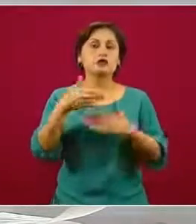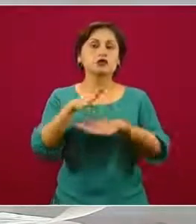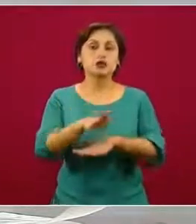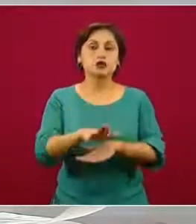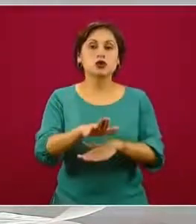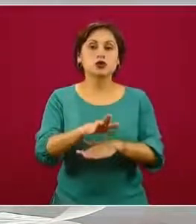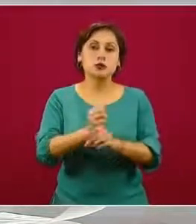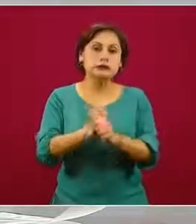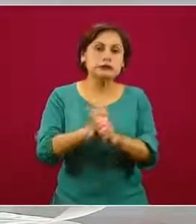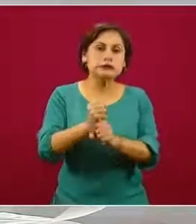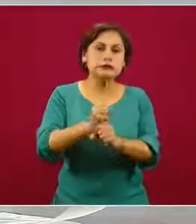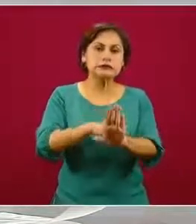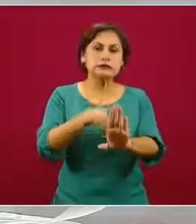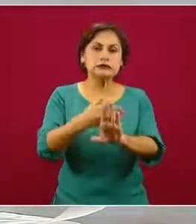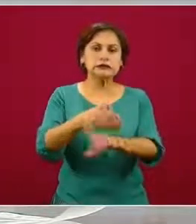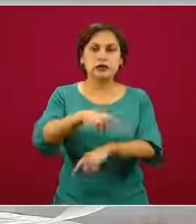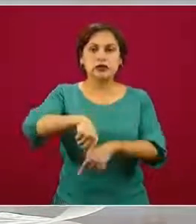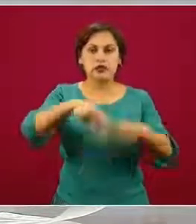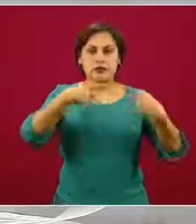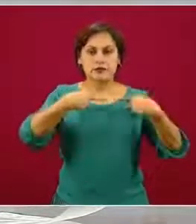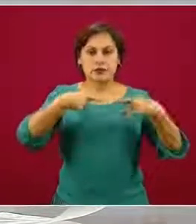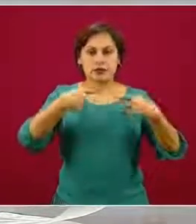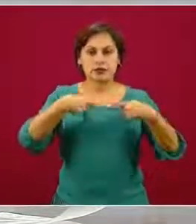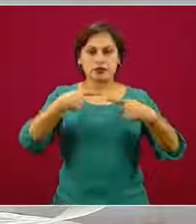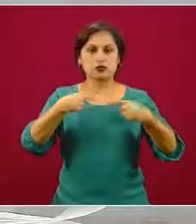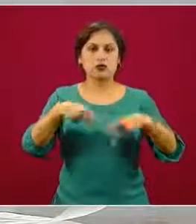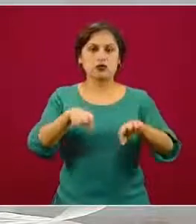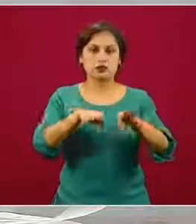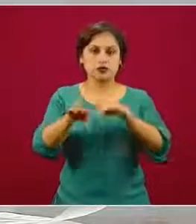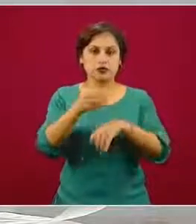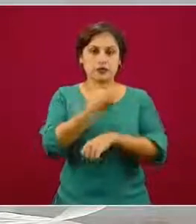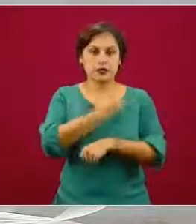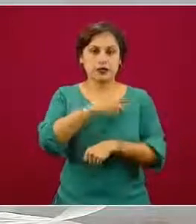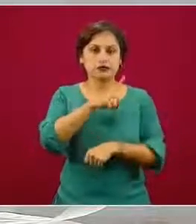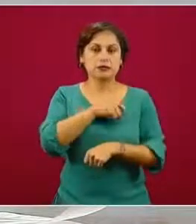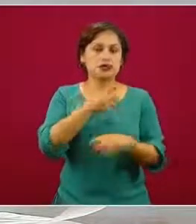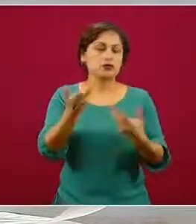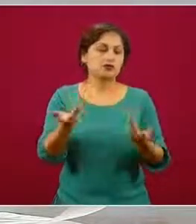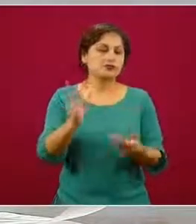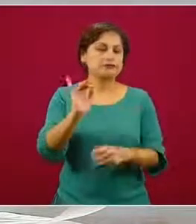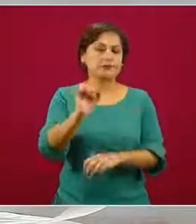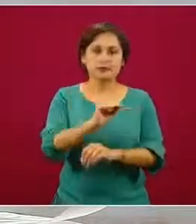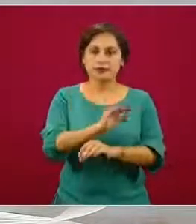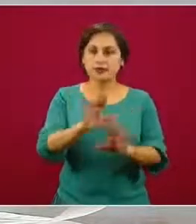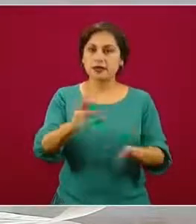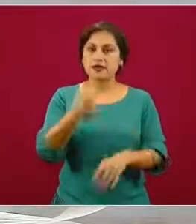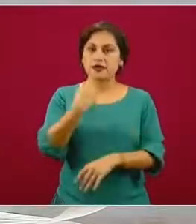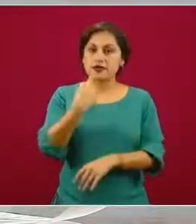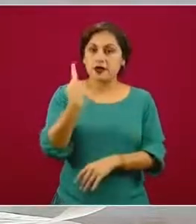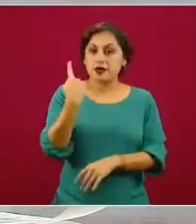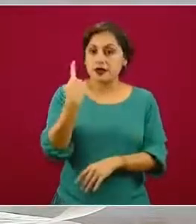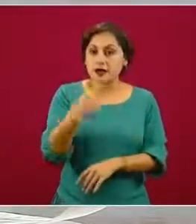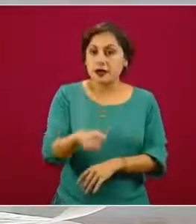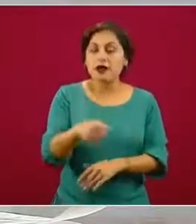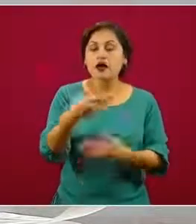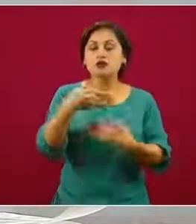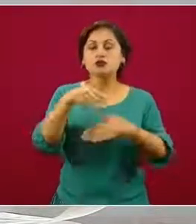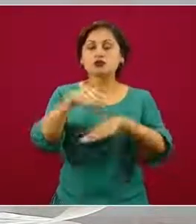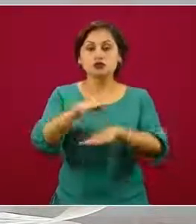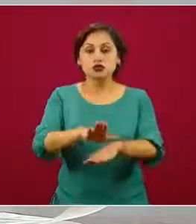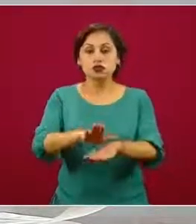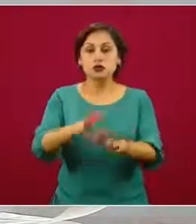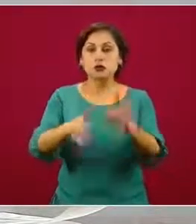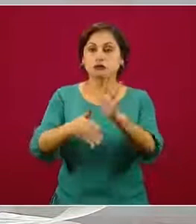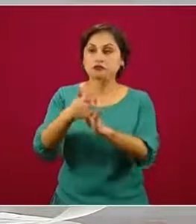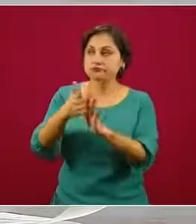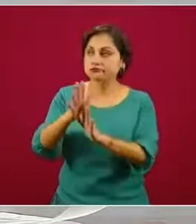personal médico y de salud. Este tipo de cuestiones, como en contra de la infraestructura, ya no está tan vinculado con discriminación, ya son